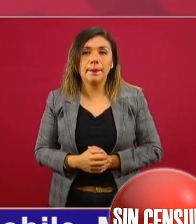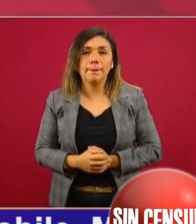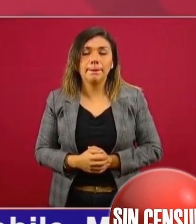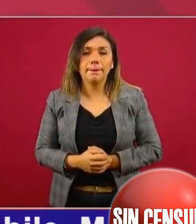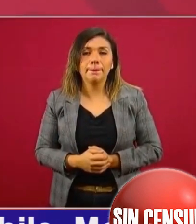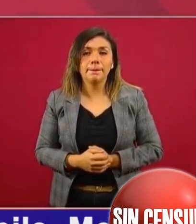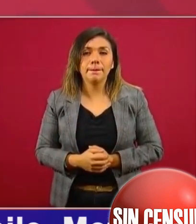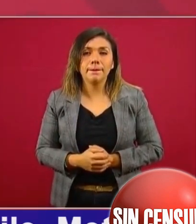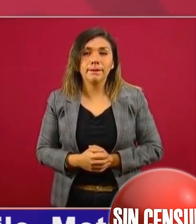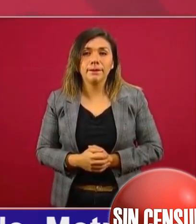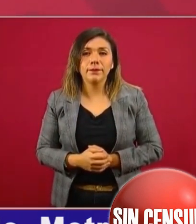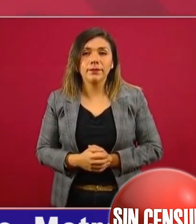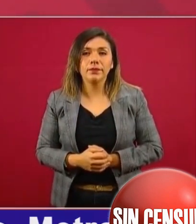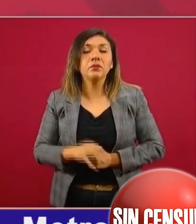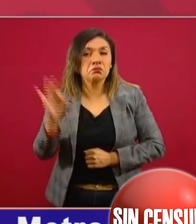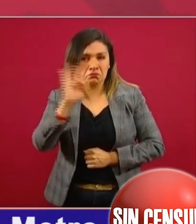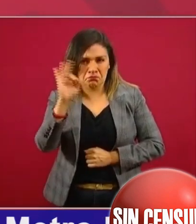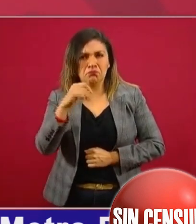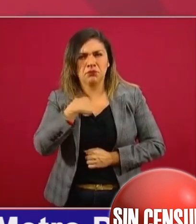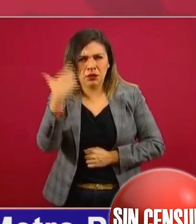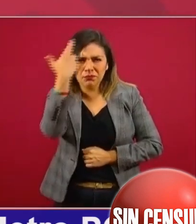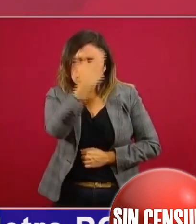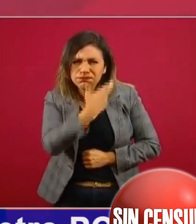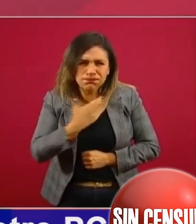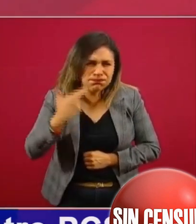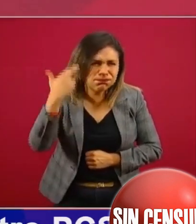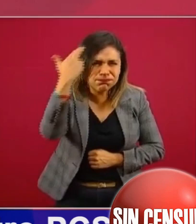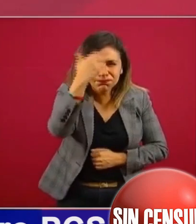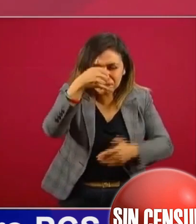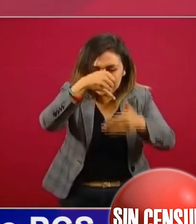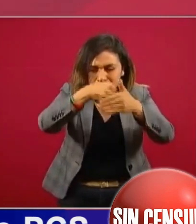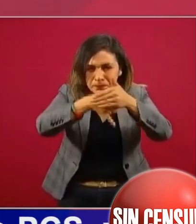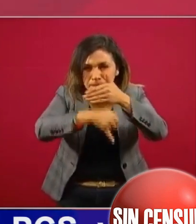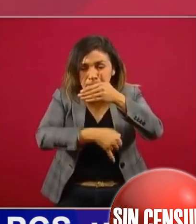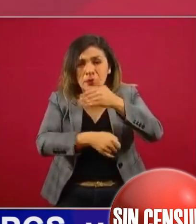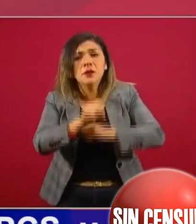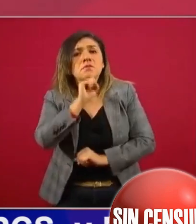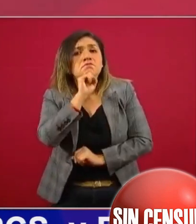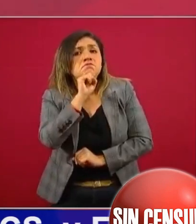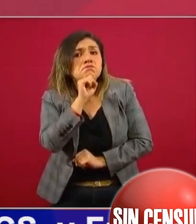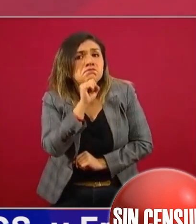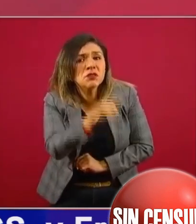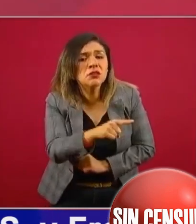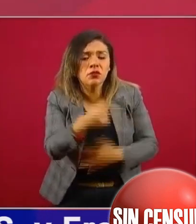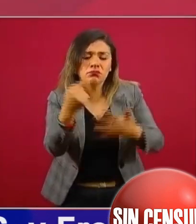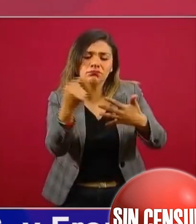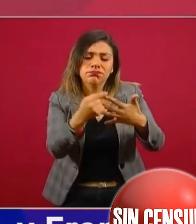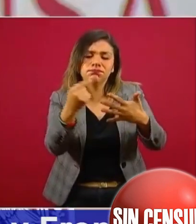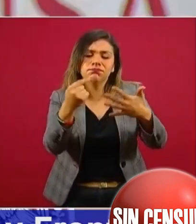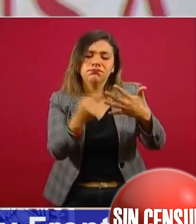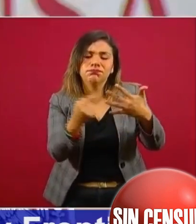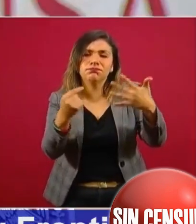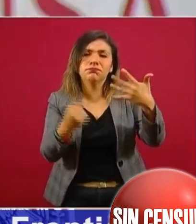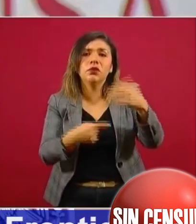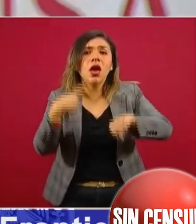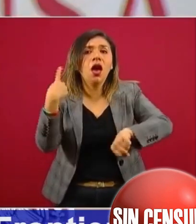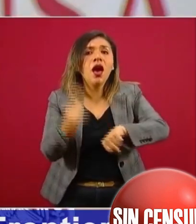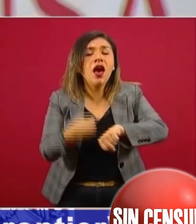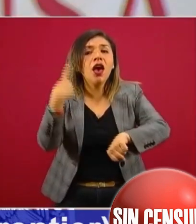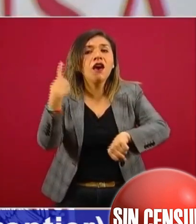Si lo revisamos bien, estas han sido las pandemias